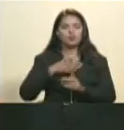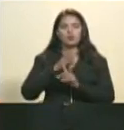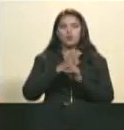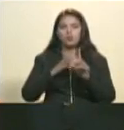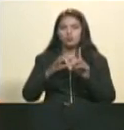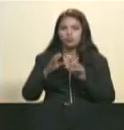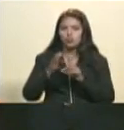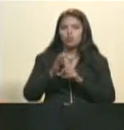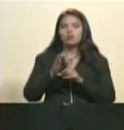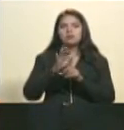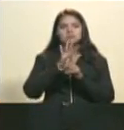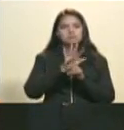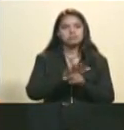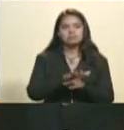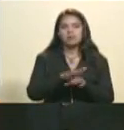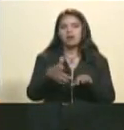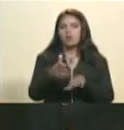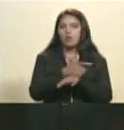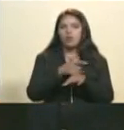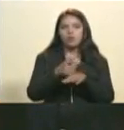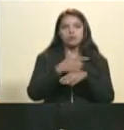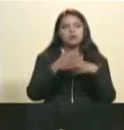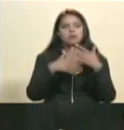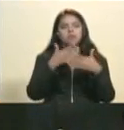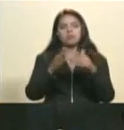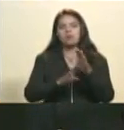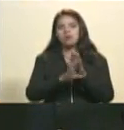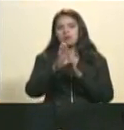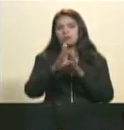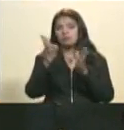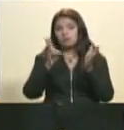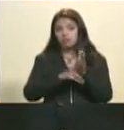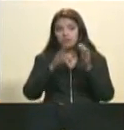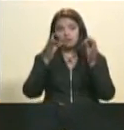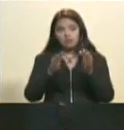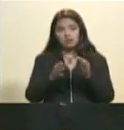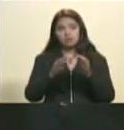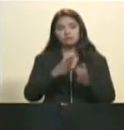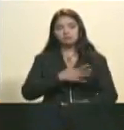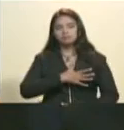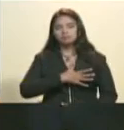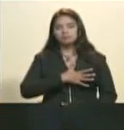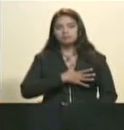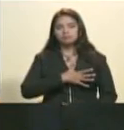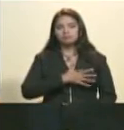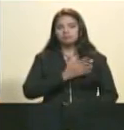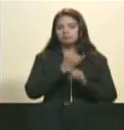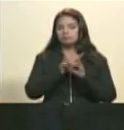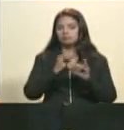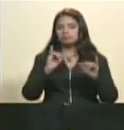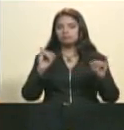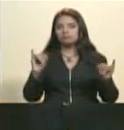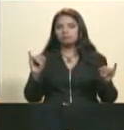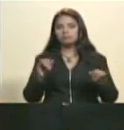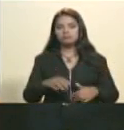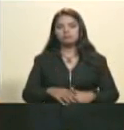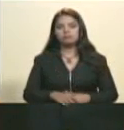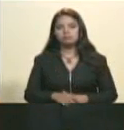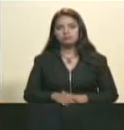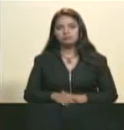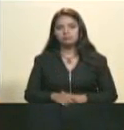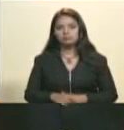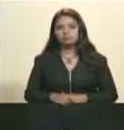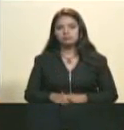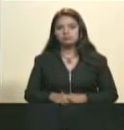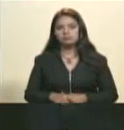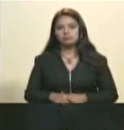minar a nuestros gobiernos progresistas, verdaderamente nacionalistas e independientes, en cuanto a